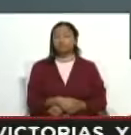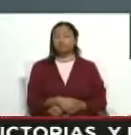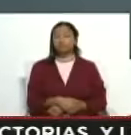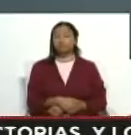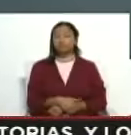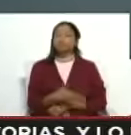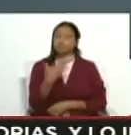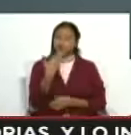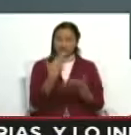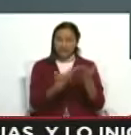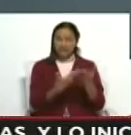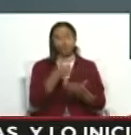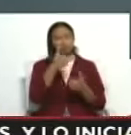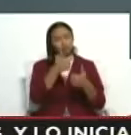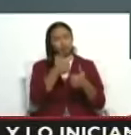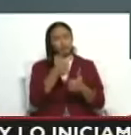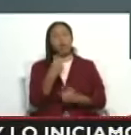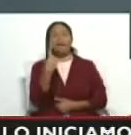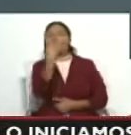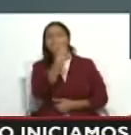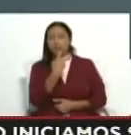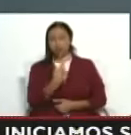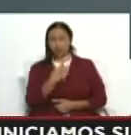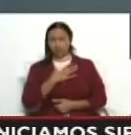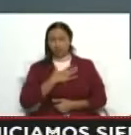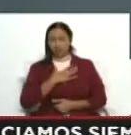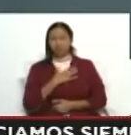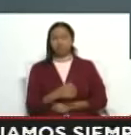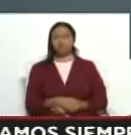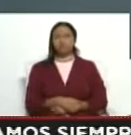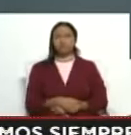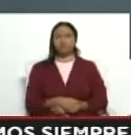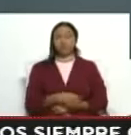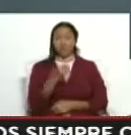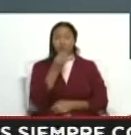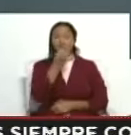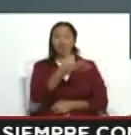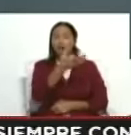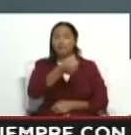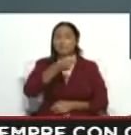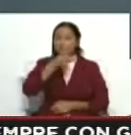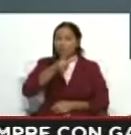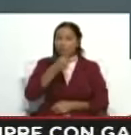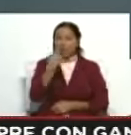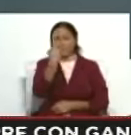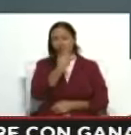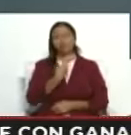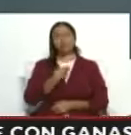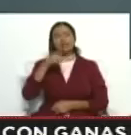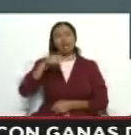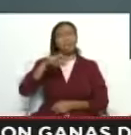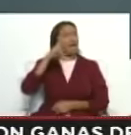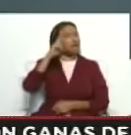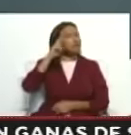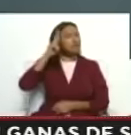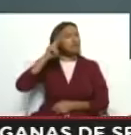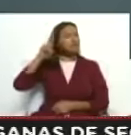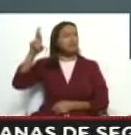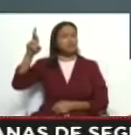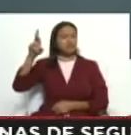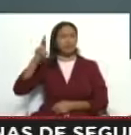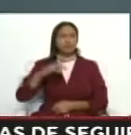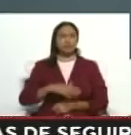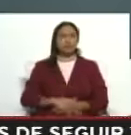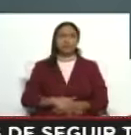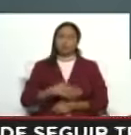Muy bien. Tu pregunta, como buen periodista, aparte reflexiva, es capciosa. Yo la